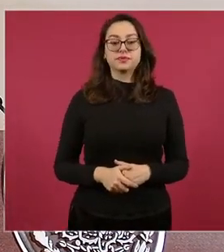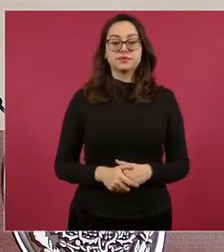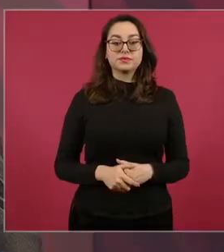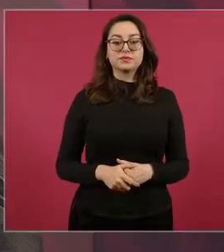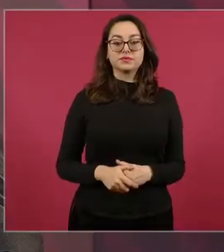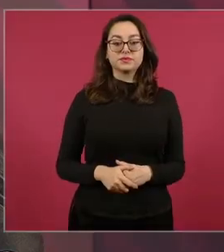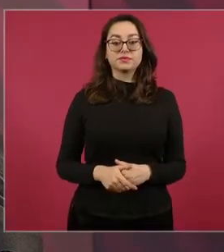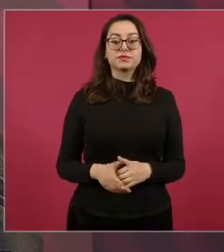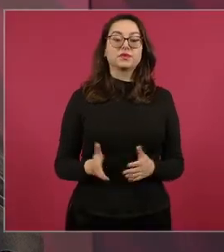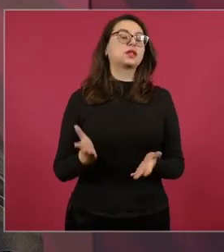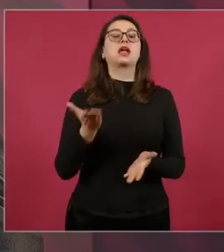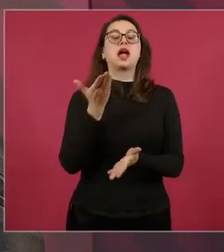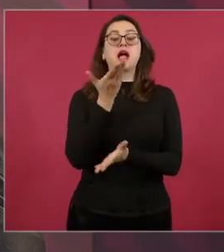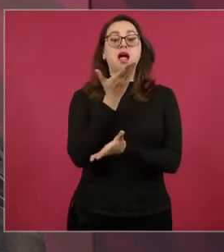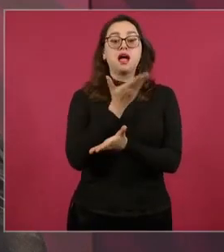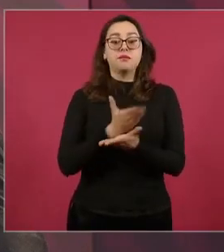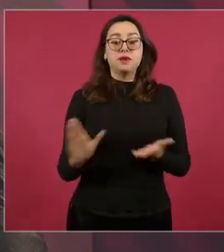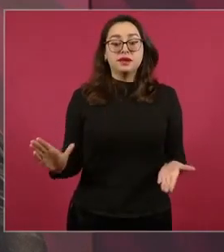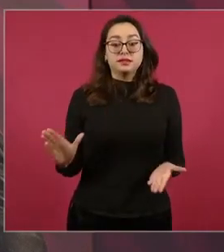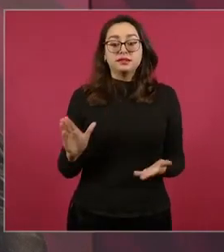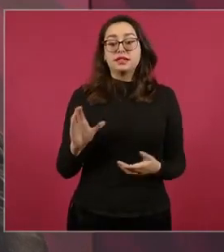ya está a cargo